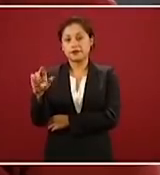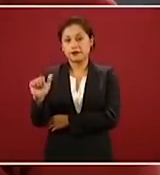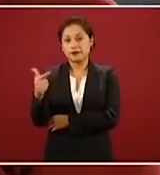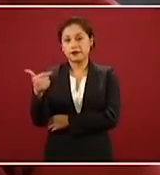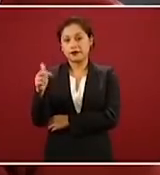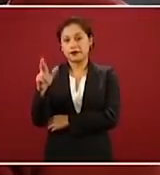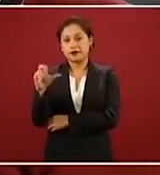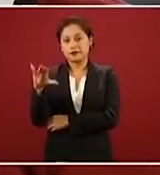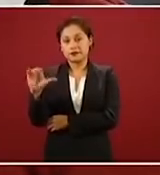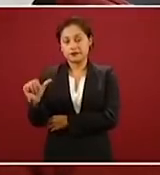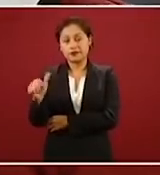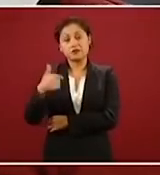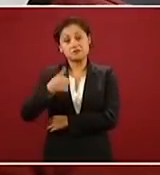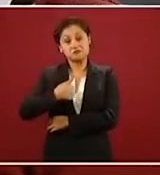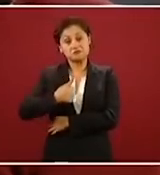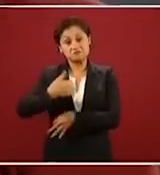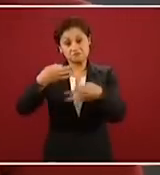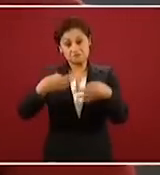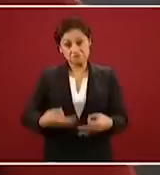Originaria